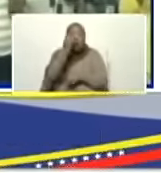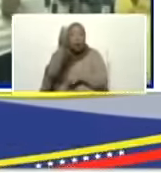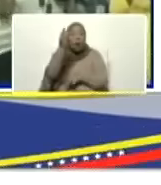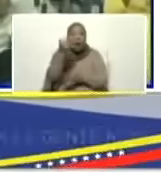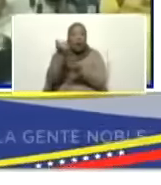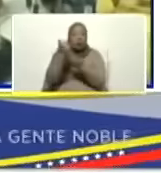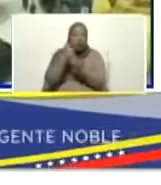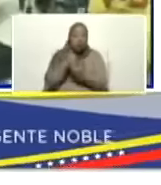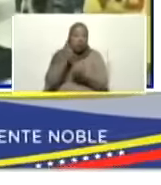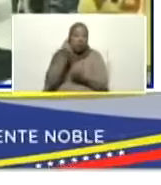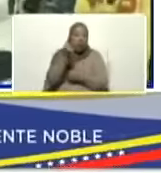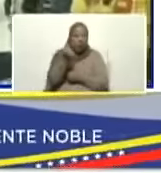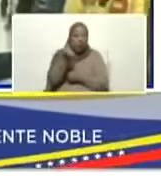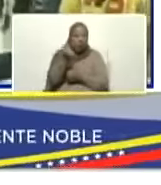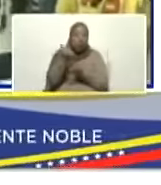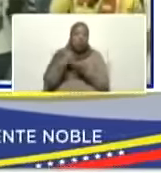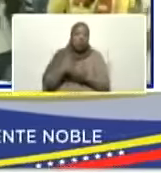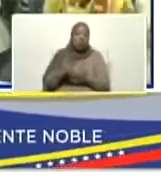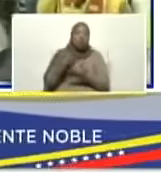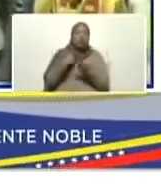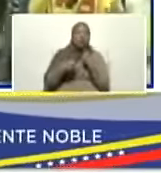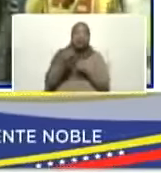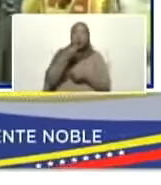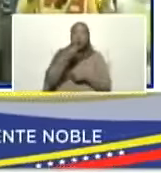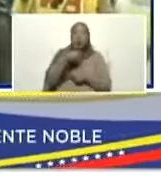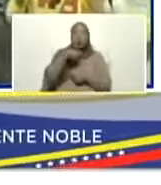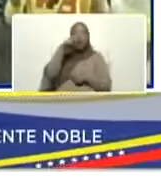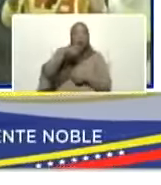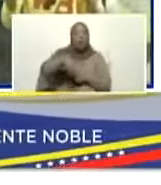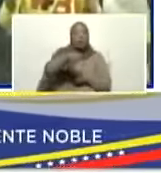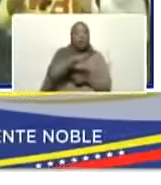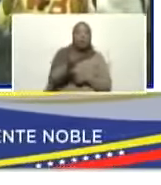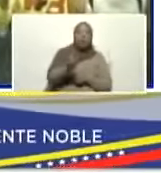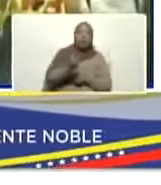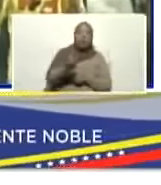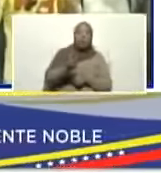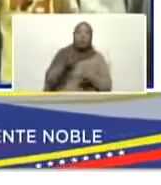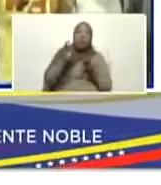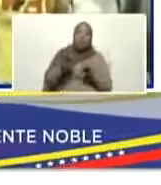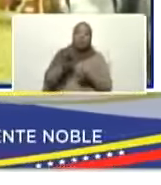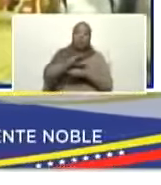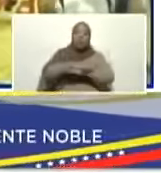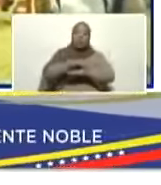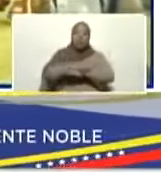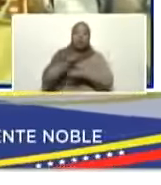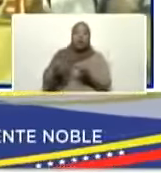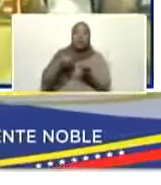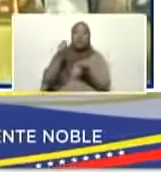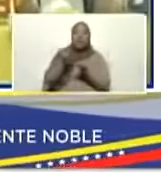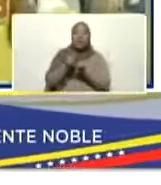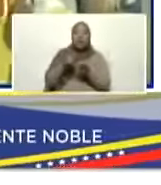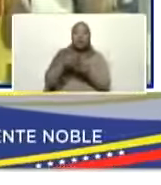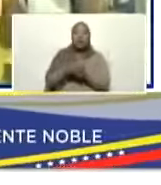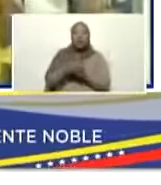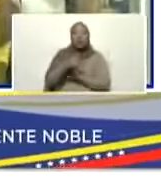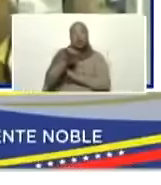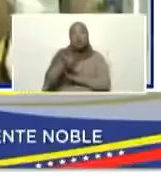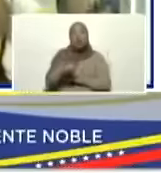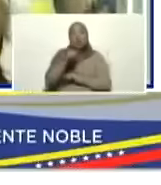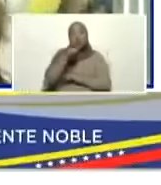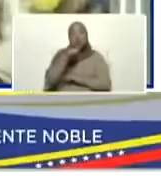proveerá. Y Dios proveyó al pueblo de Venezuela de fuerza moral, espiritual y material también.